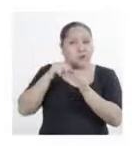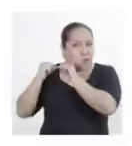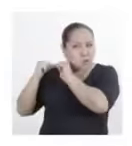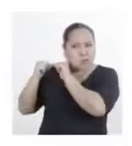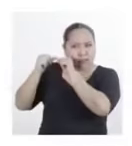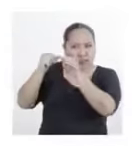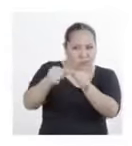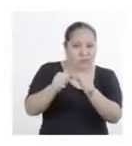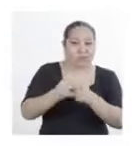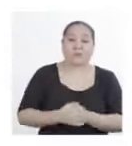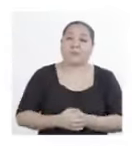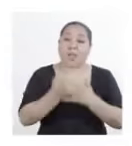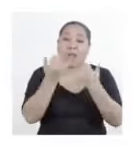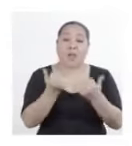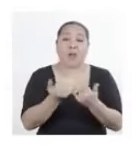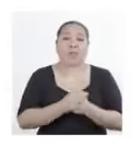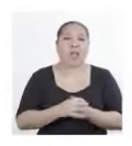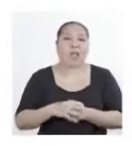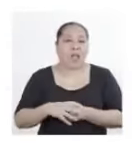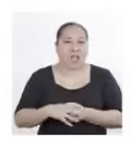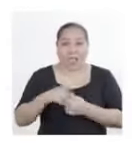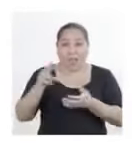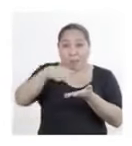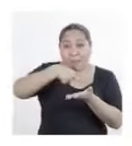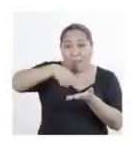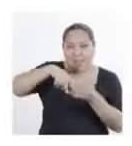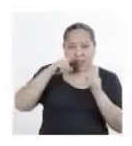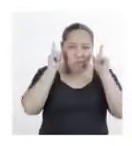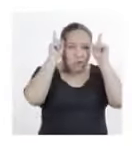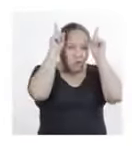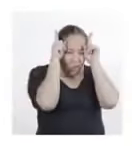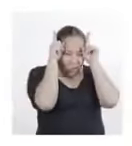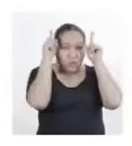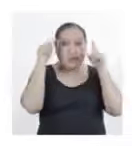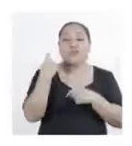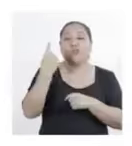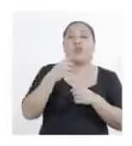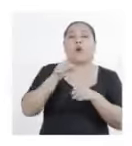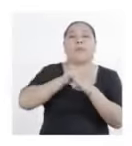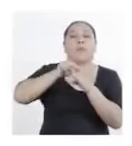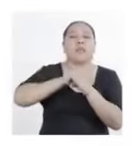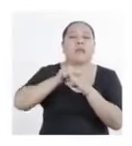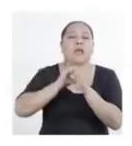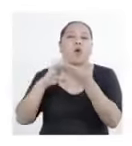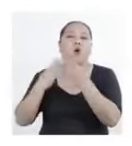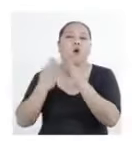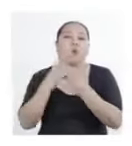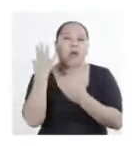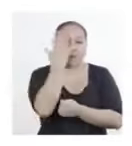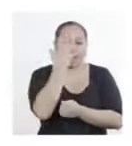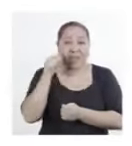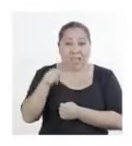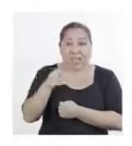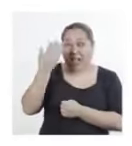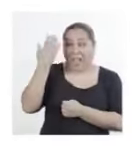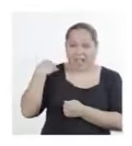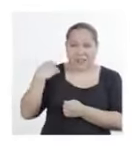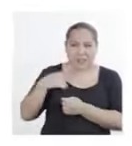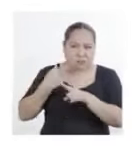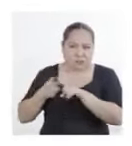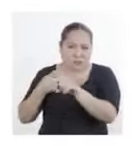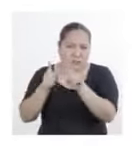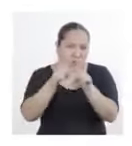hoy, un par de siglos después Hoy en día, el Son de los Diablos es una danza practicada solo por la comunidad afroperuana pero en ese